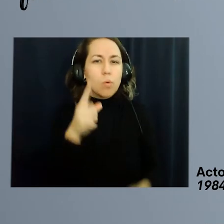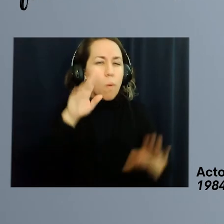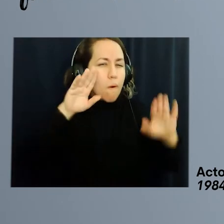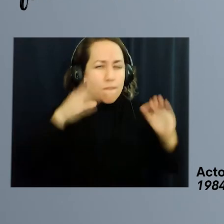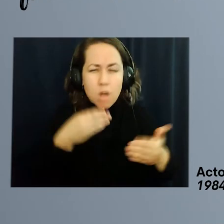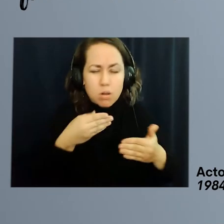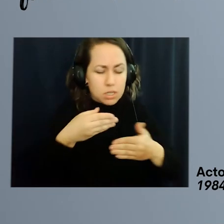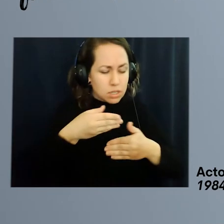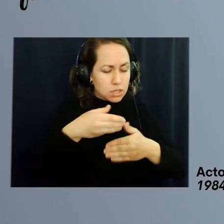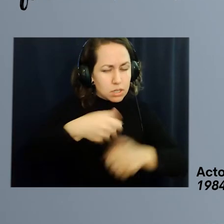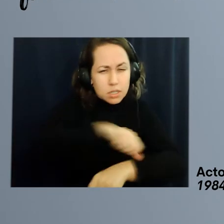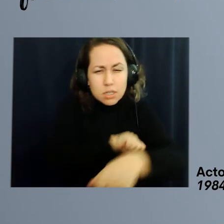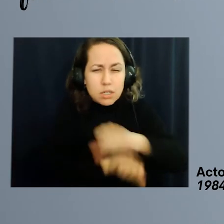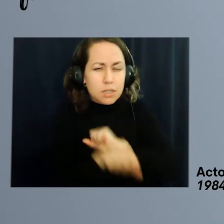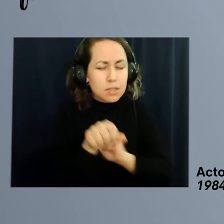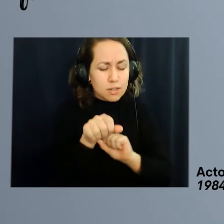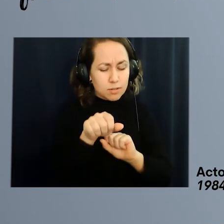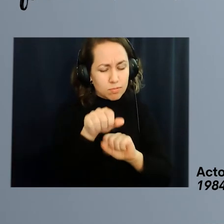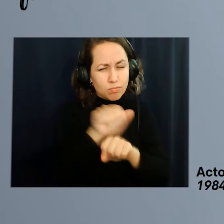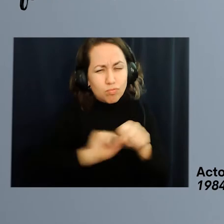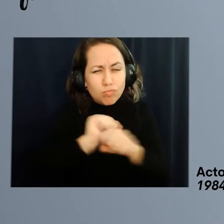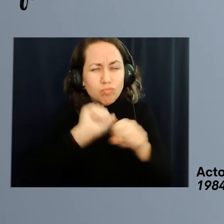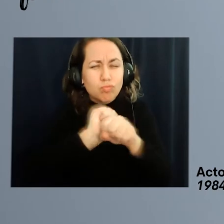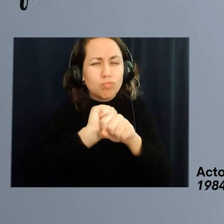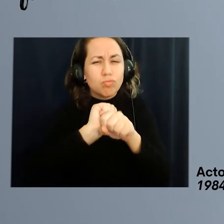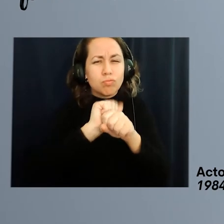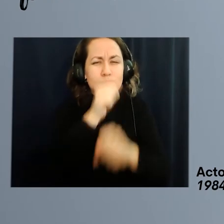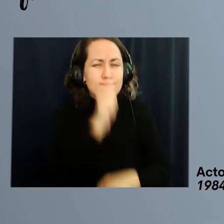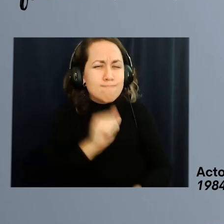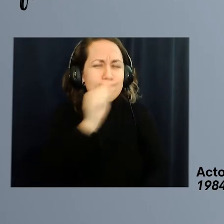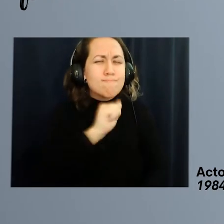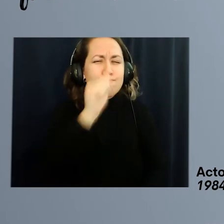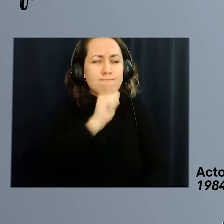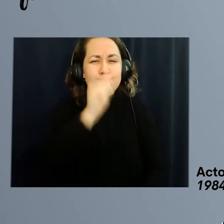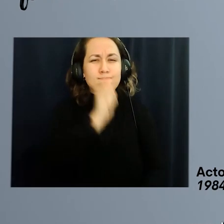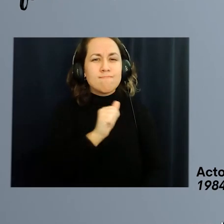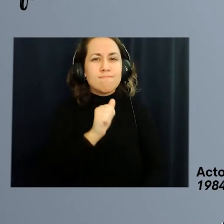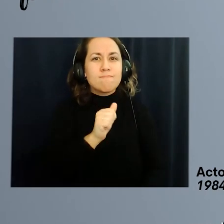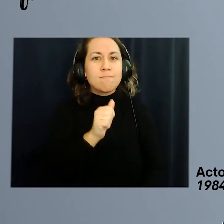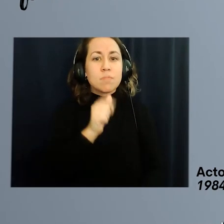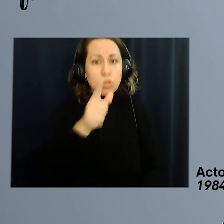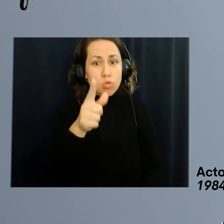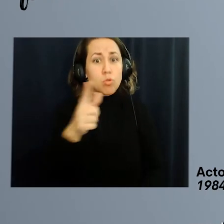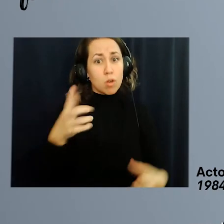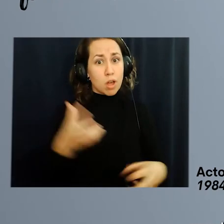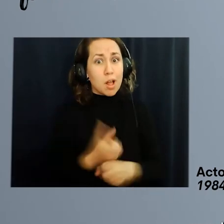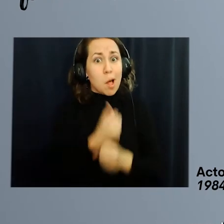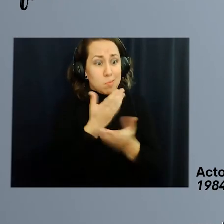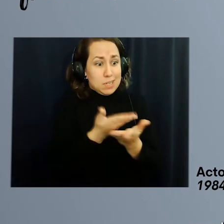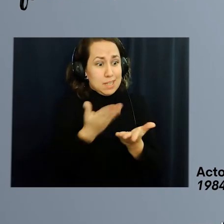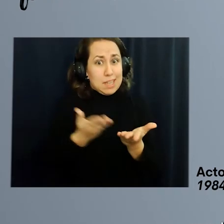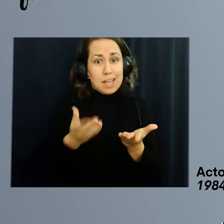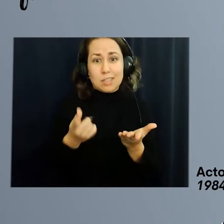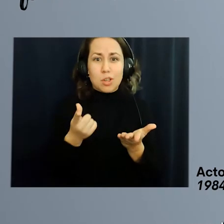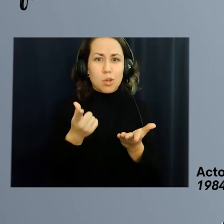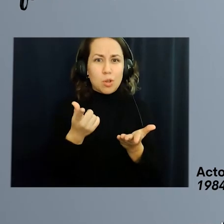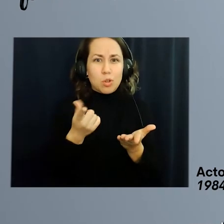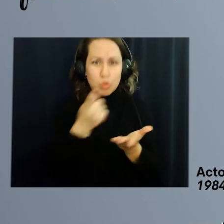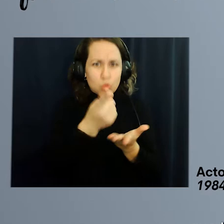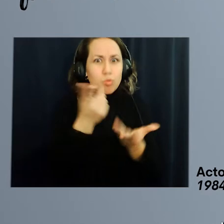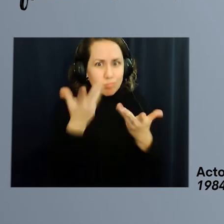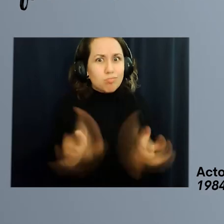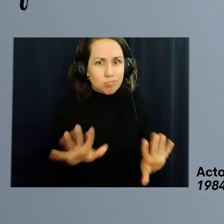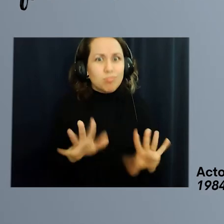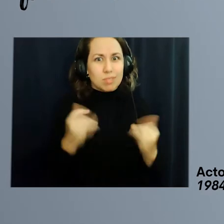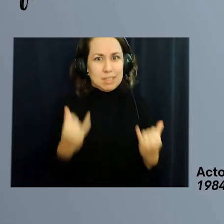año. Normalmente, una graduación es tiempo para que todos los amigos, la familia se reúnan en una celebración pública de